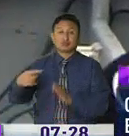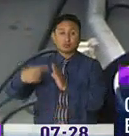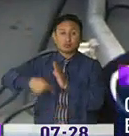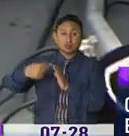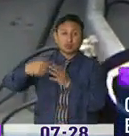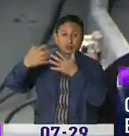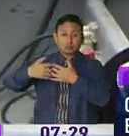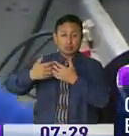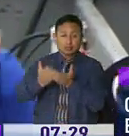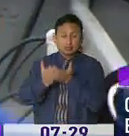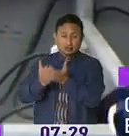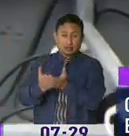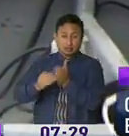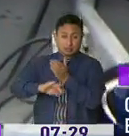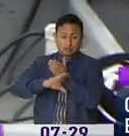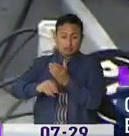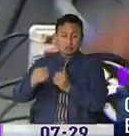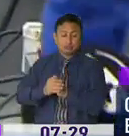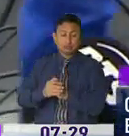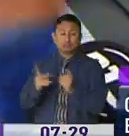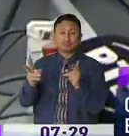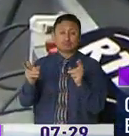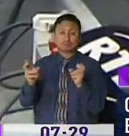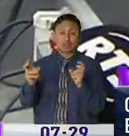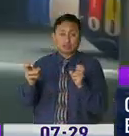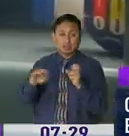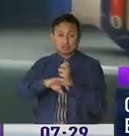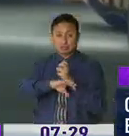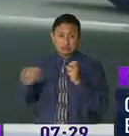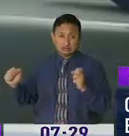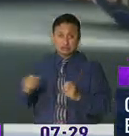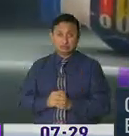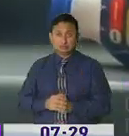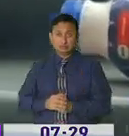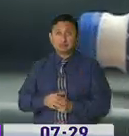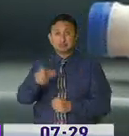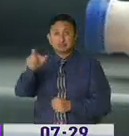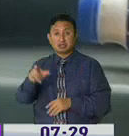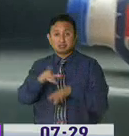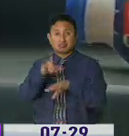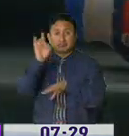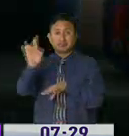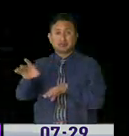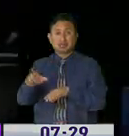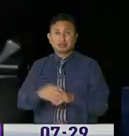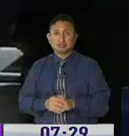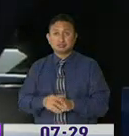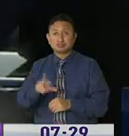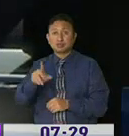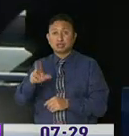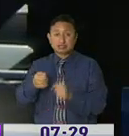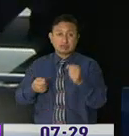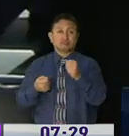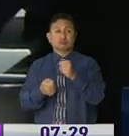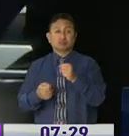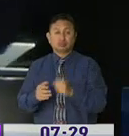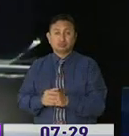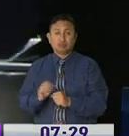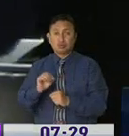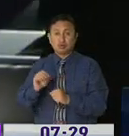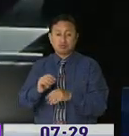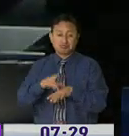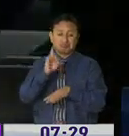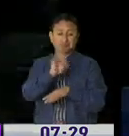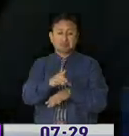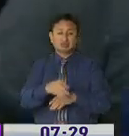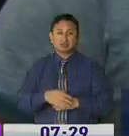el cangrejo, y se llevan todo, mi hermano. Y los dejan muchas veces, a veces los matan, los hielen y los dejan botados en el agua. Hay